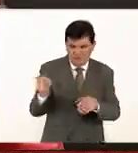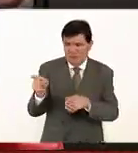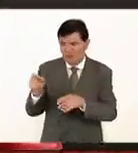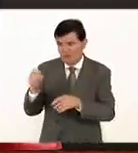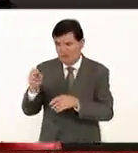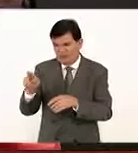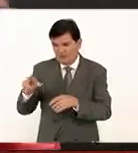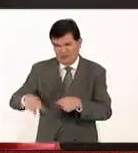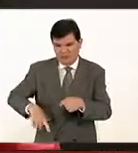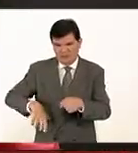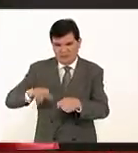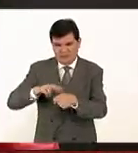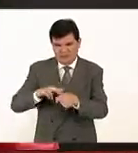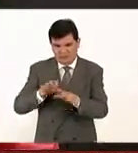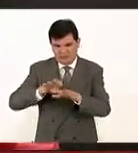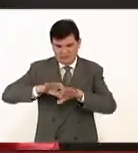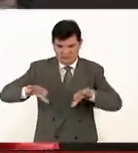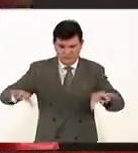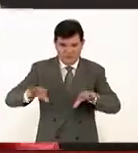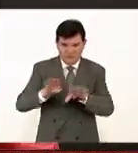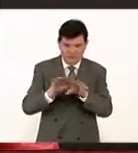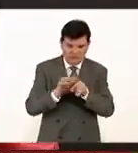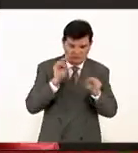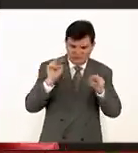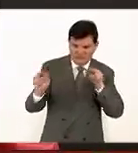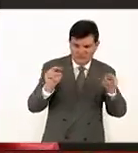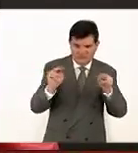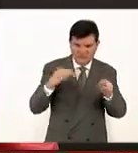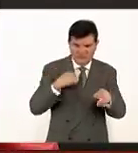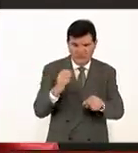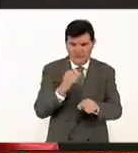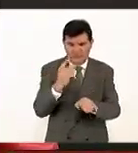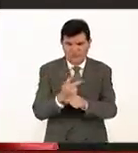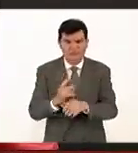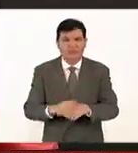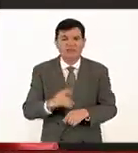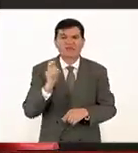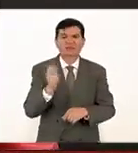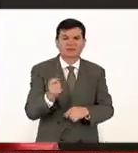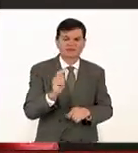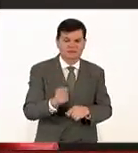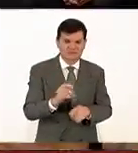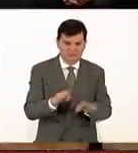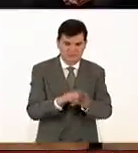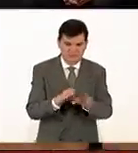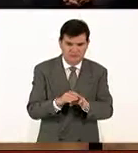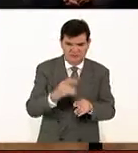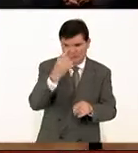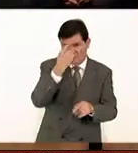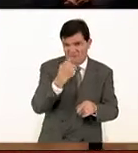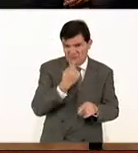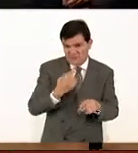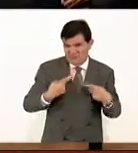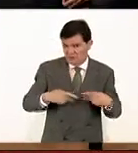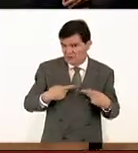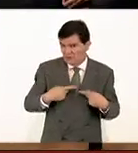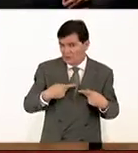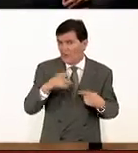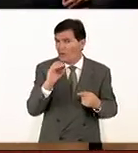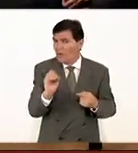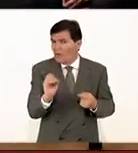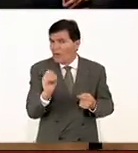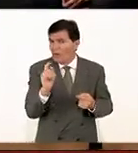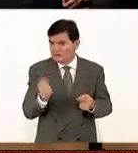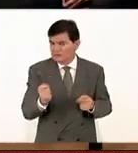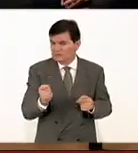para gobernador es otra, y yo ya estoy observando cuáles son mis opciones, ¿no? ¿Eso qué indica? ¿Que se va más por el perfil de las